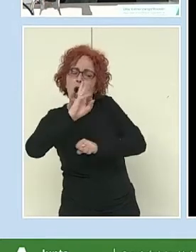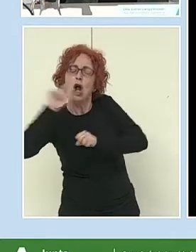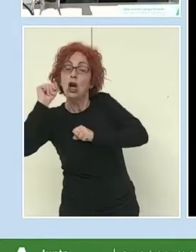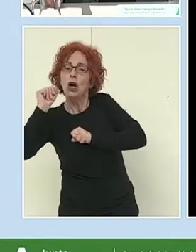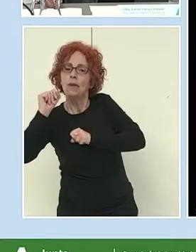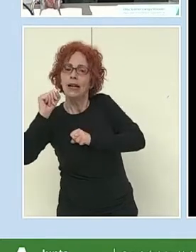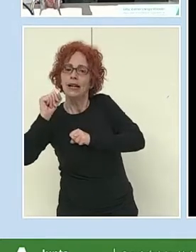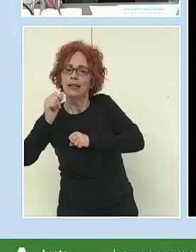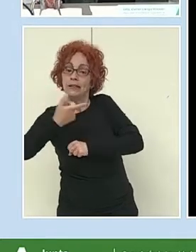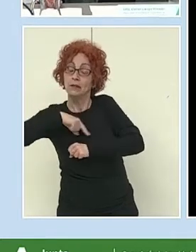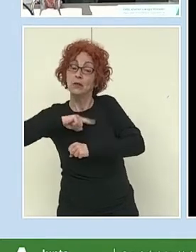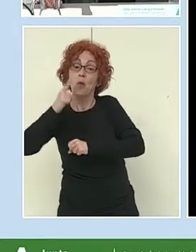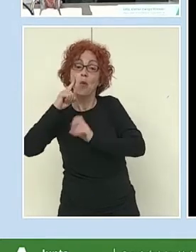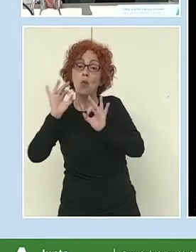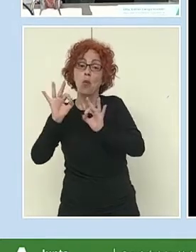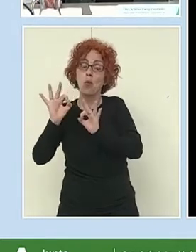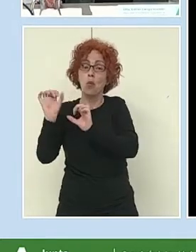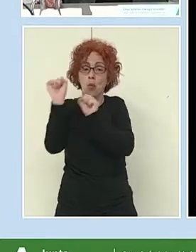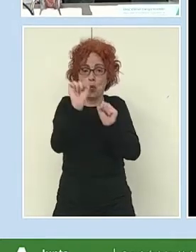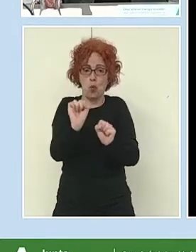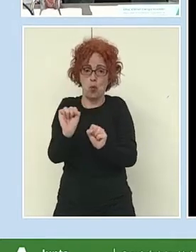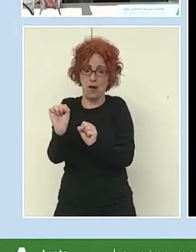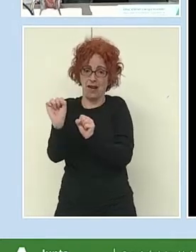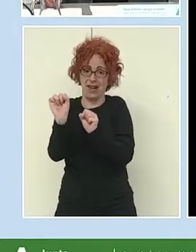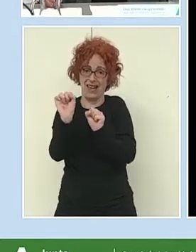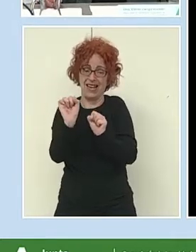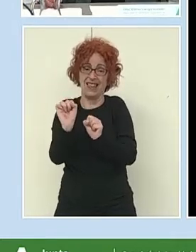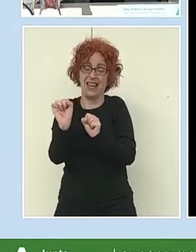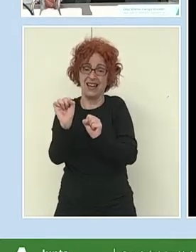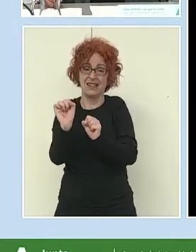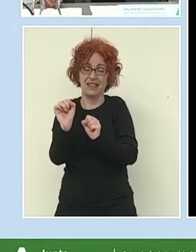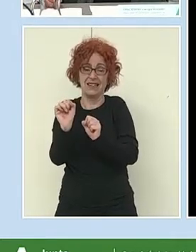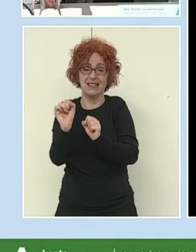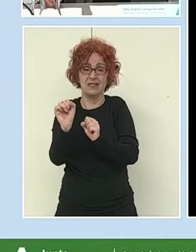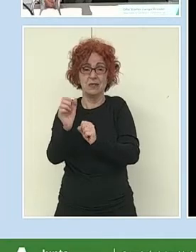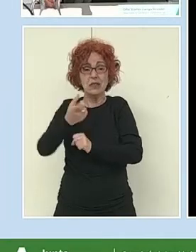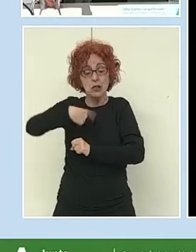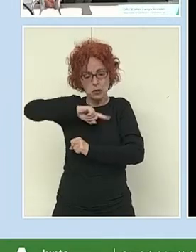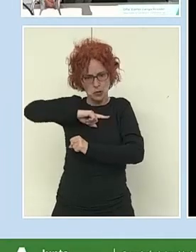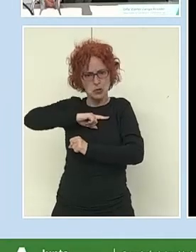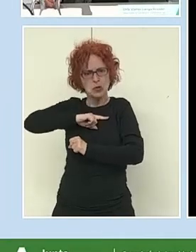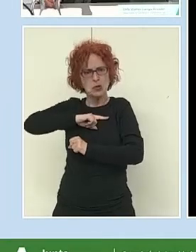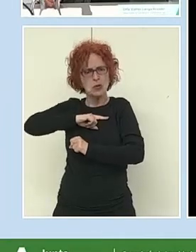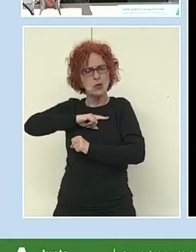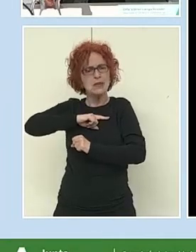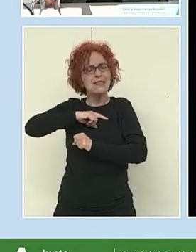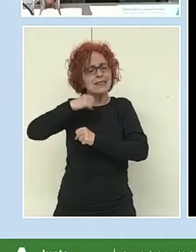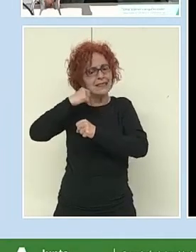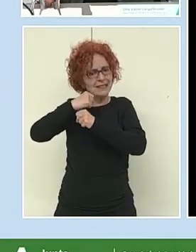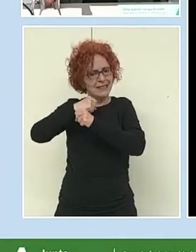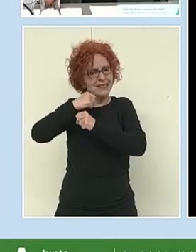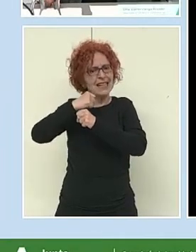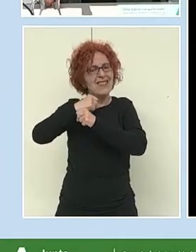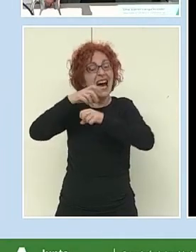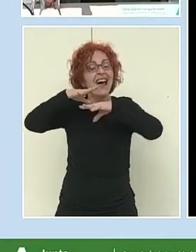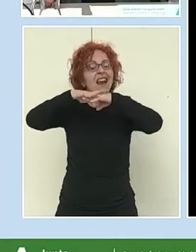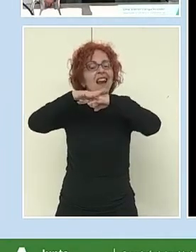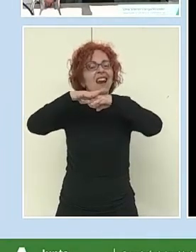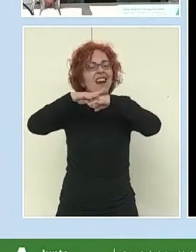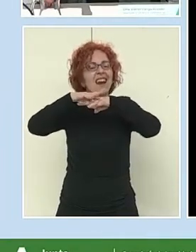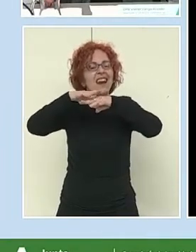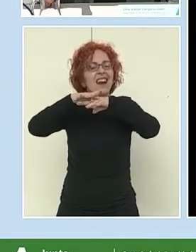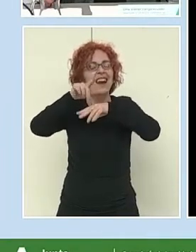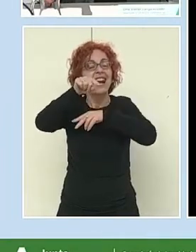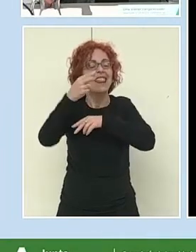no estén progresando y prosperando hacia las redes tan importantes que en este caso estamos protegiendo, que son las redes